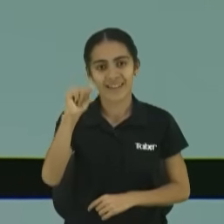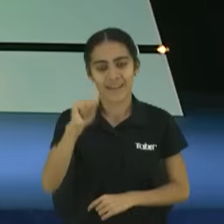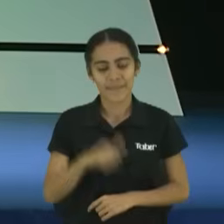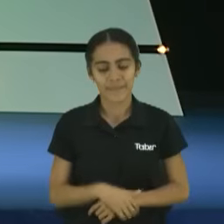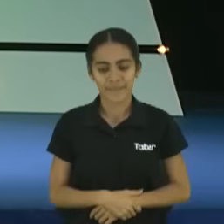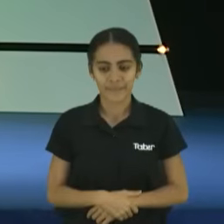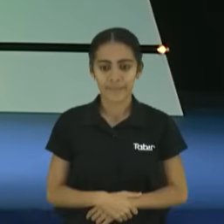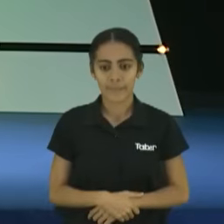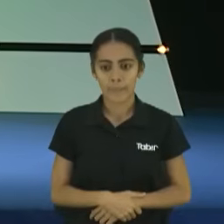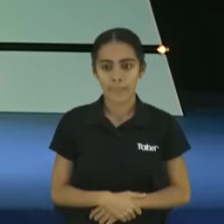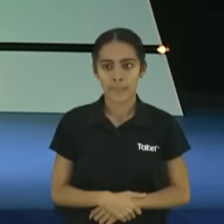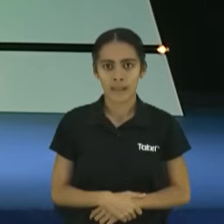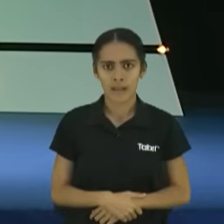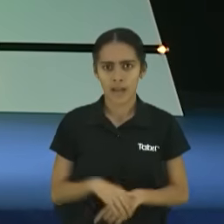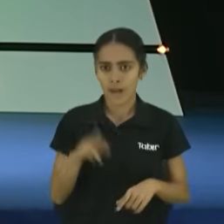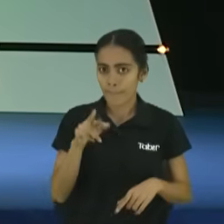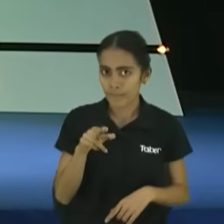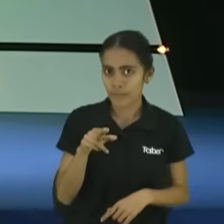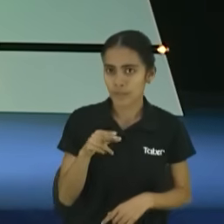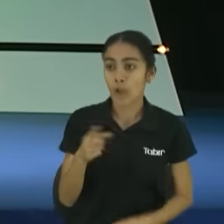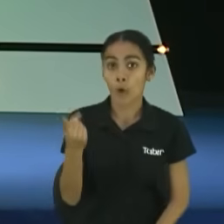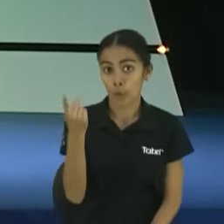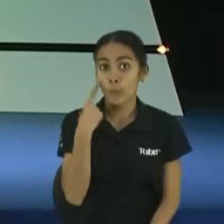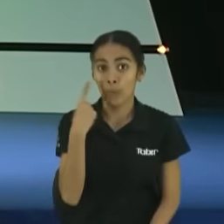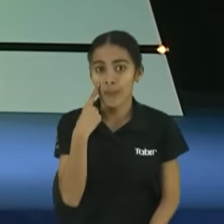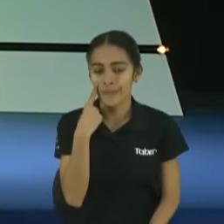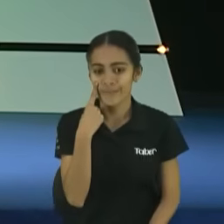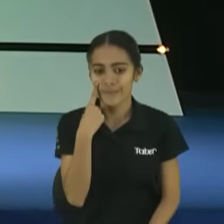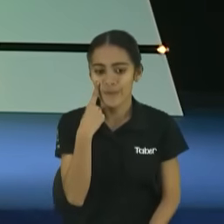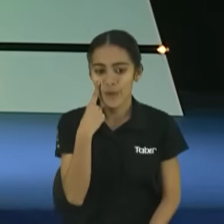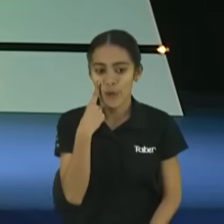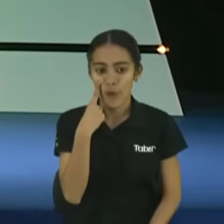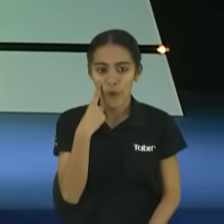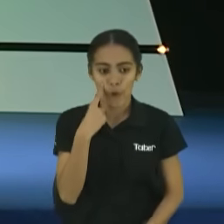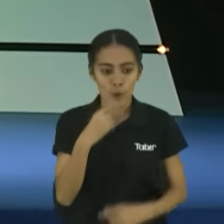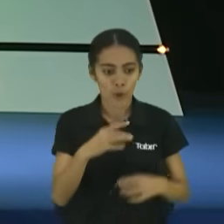Amigo, tenga cuidado. No todo lo que brille es oro.